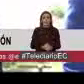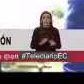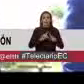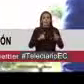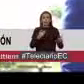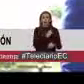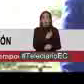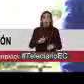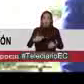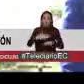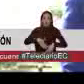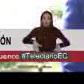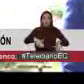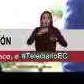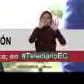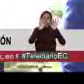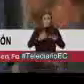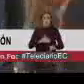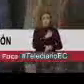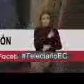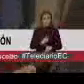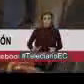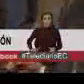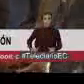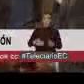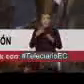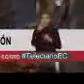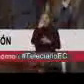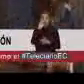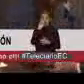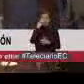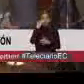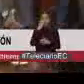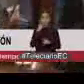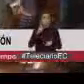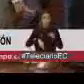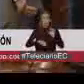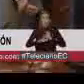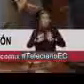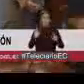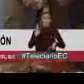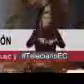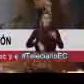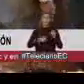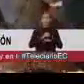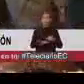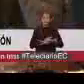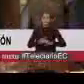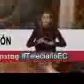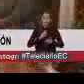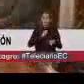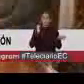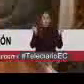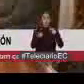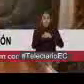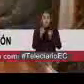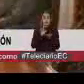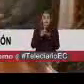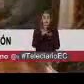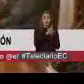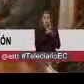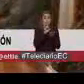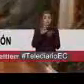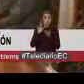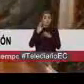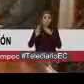el gobierno, aunque reconoció que el presidente Moreno recibe recomendaciones para nombrar a funcionarios de libre remoción, como sucede en cualquier